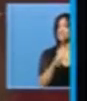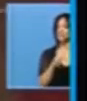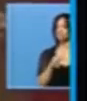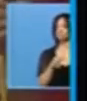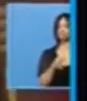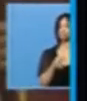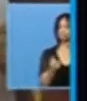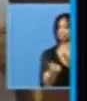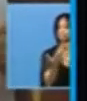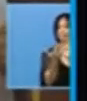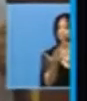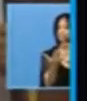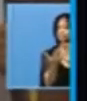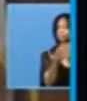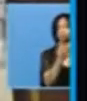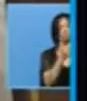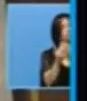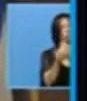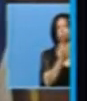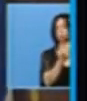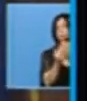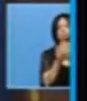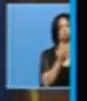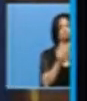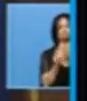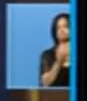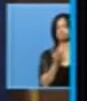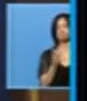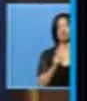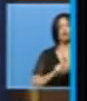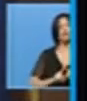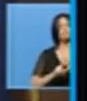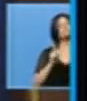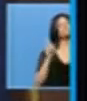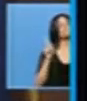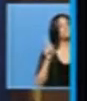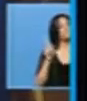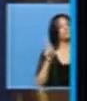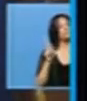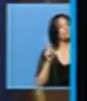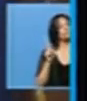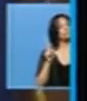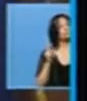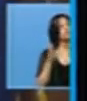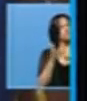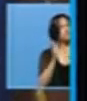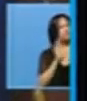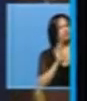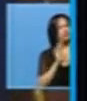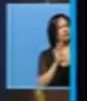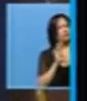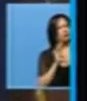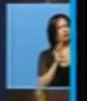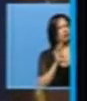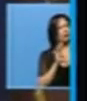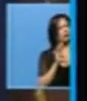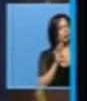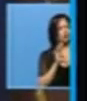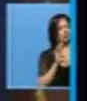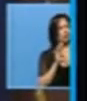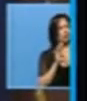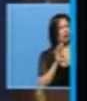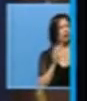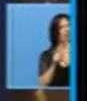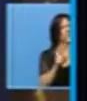comentarios, etcétera. Estuve aquí también en las primarias de octubre 6, en ese caso eran las primarias del PRM y del PLD,